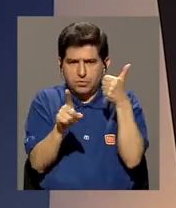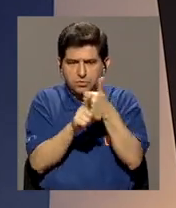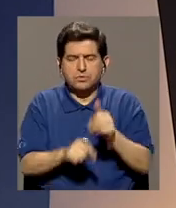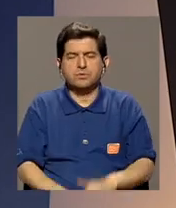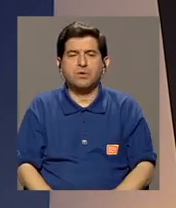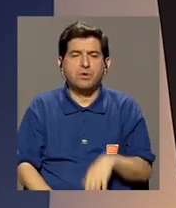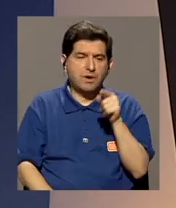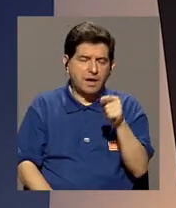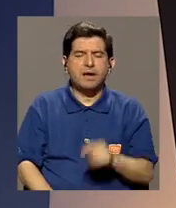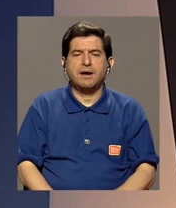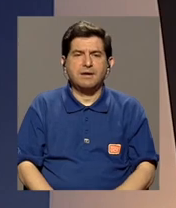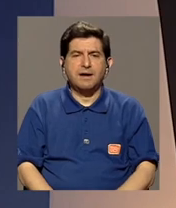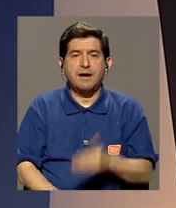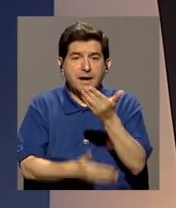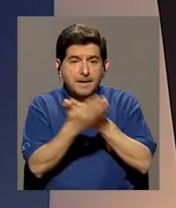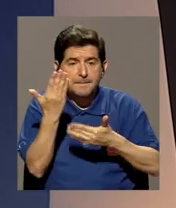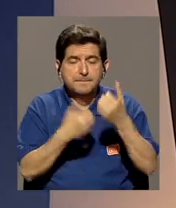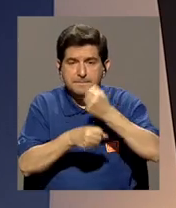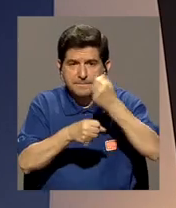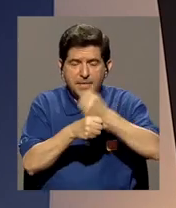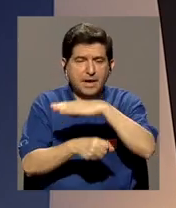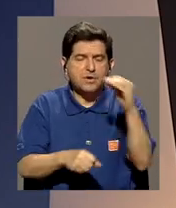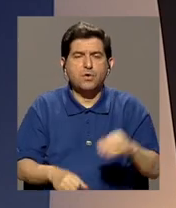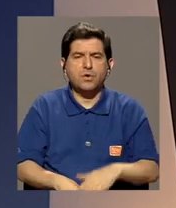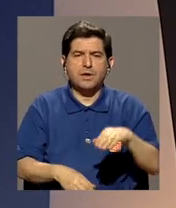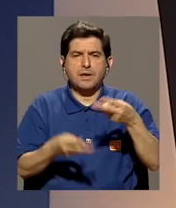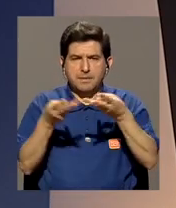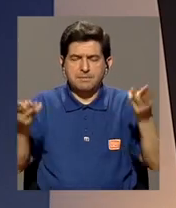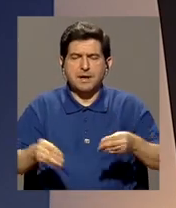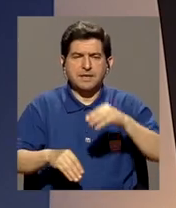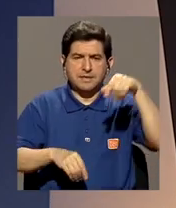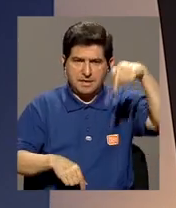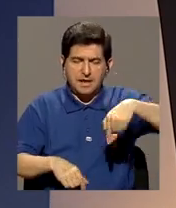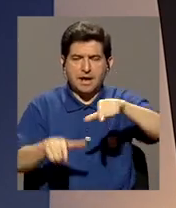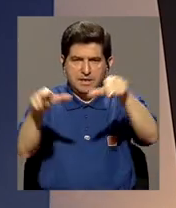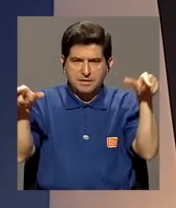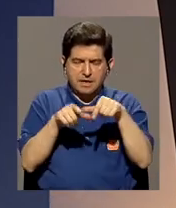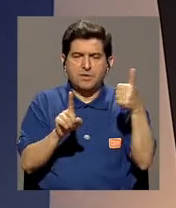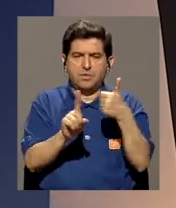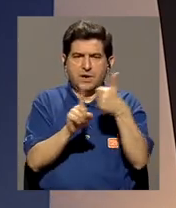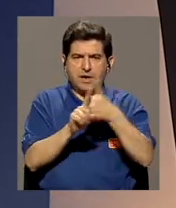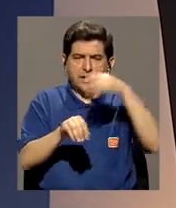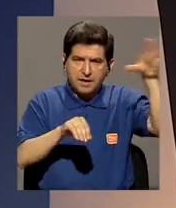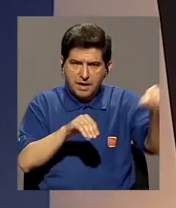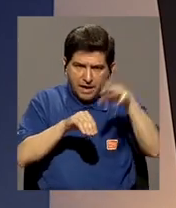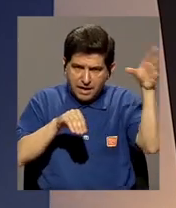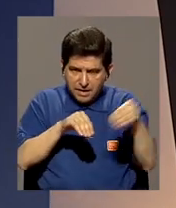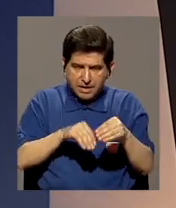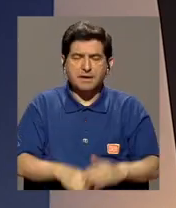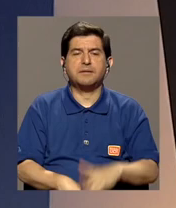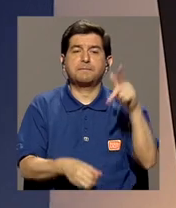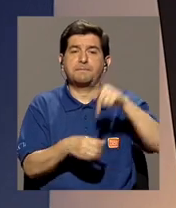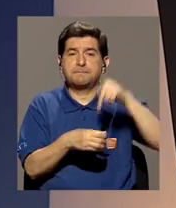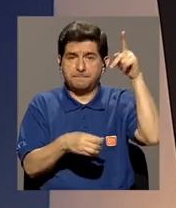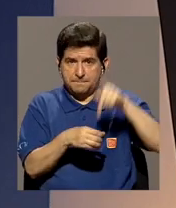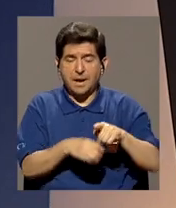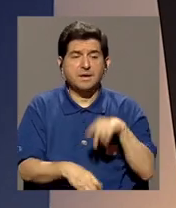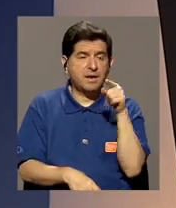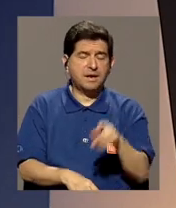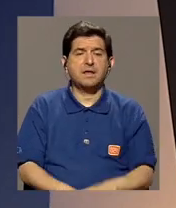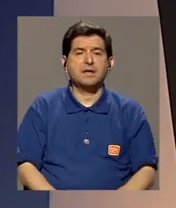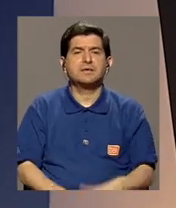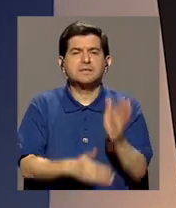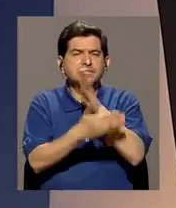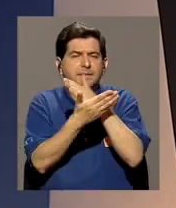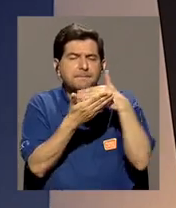la mano de obra y los insumos locales este que se le agregue entonces en la participación en esa